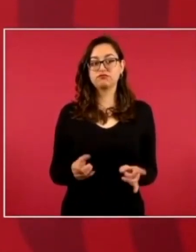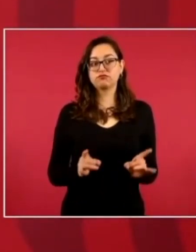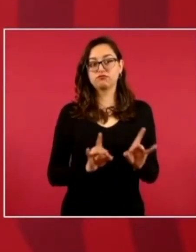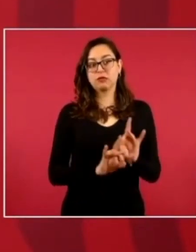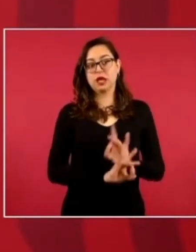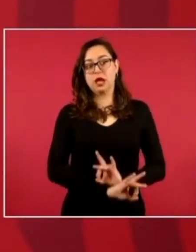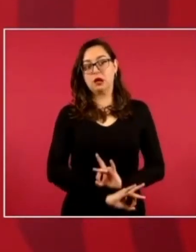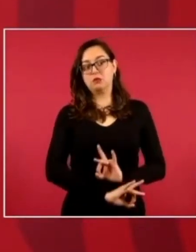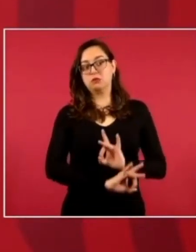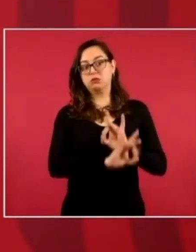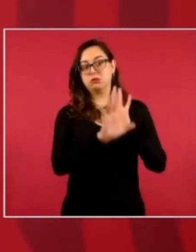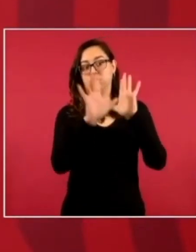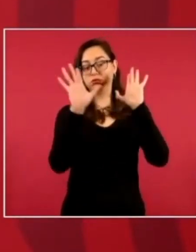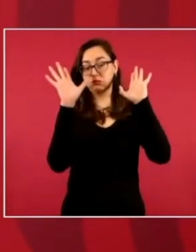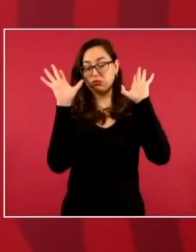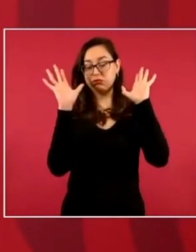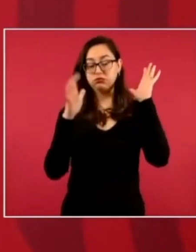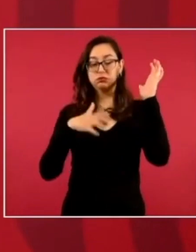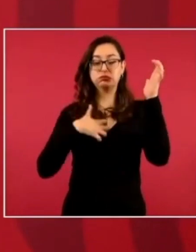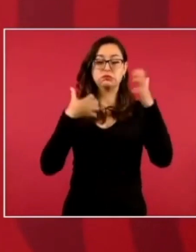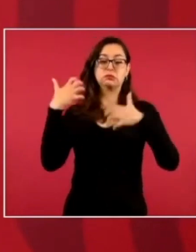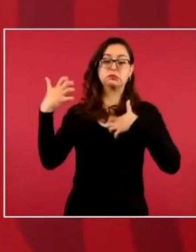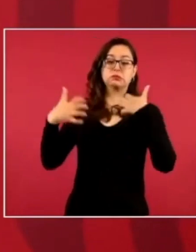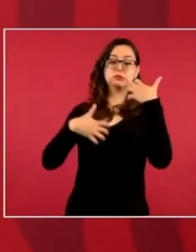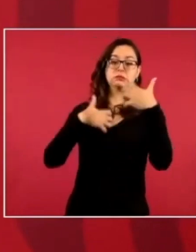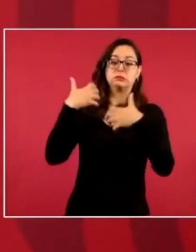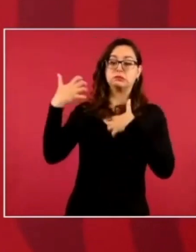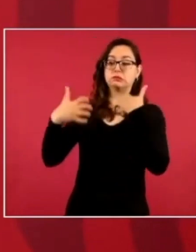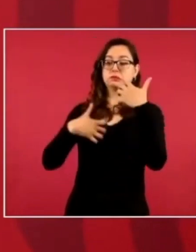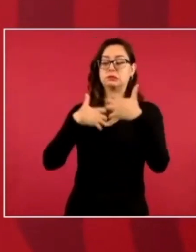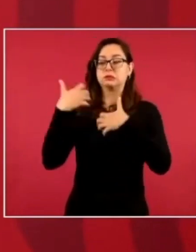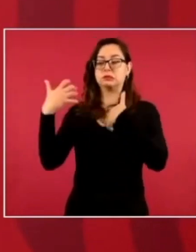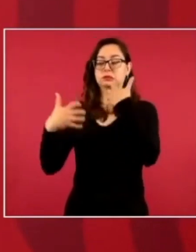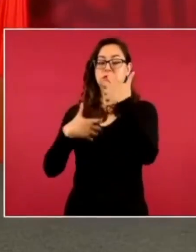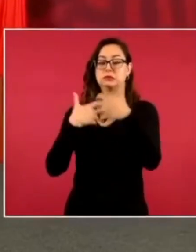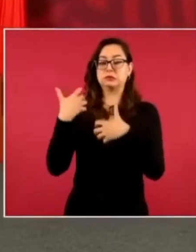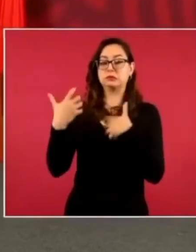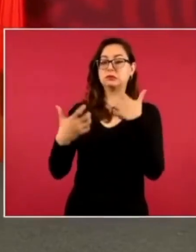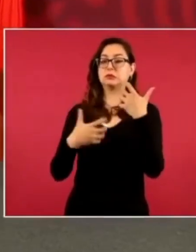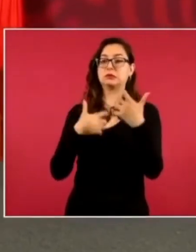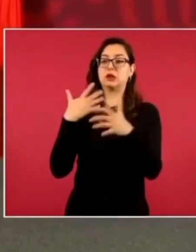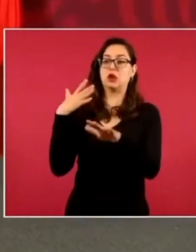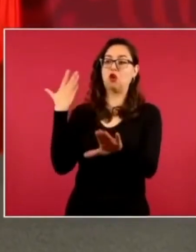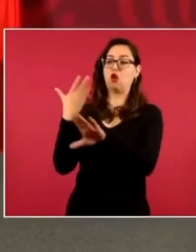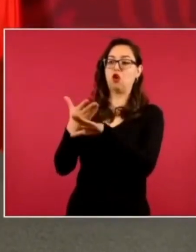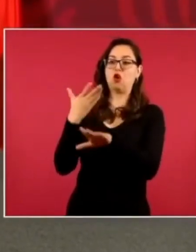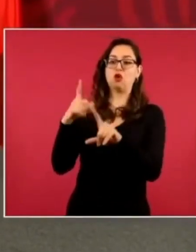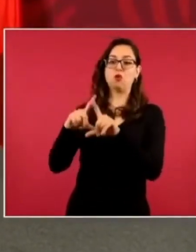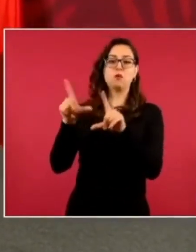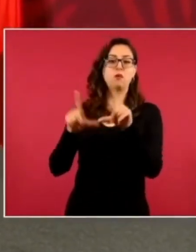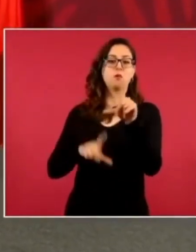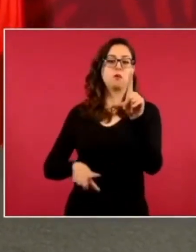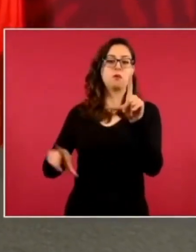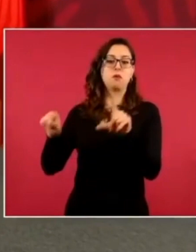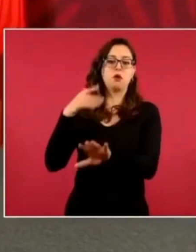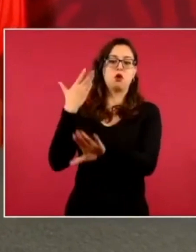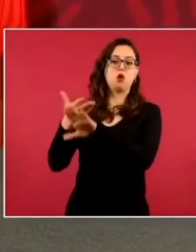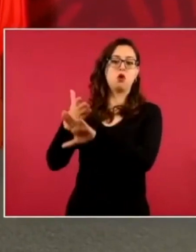porque se habla de que México está permitiendo que